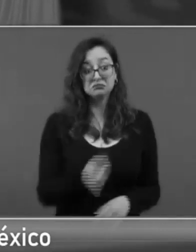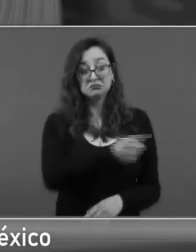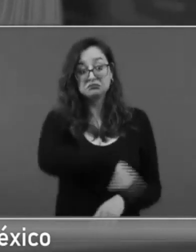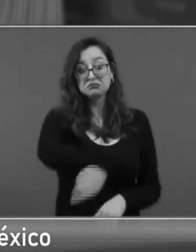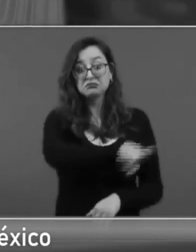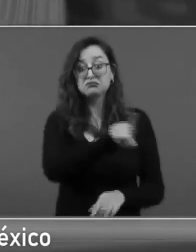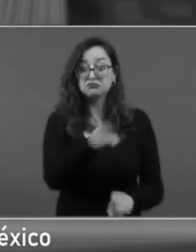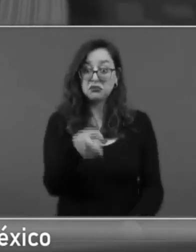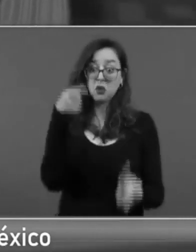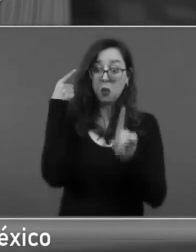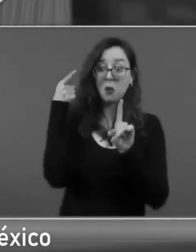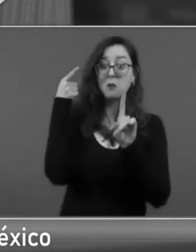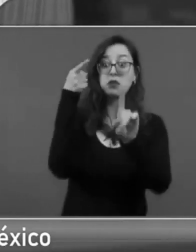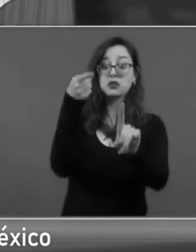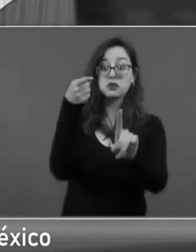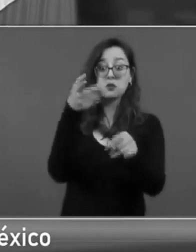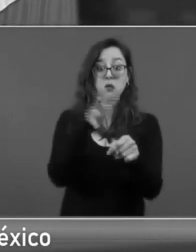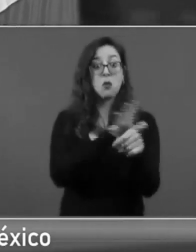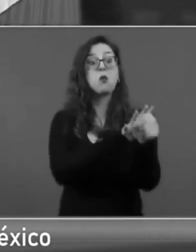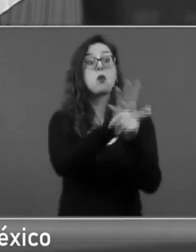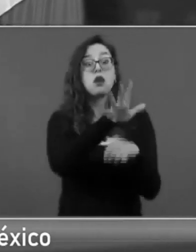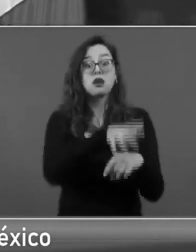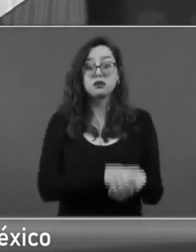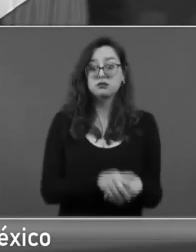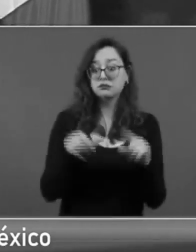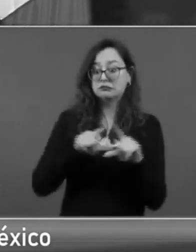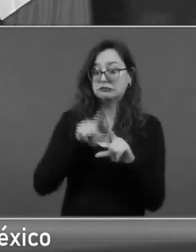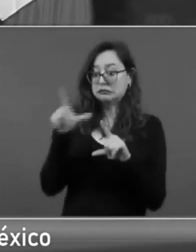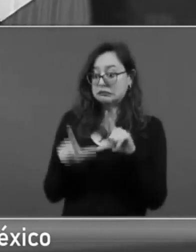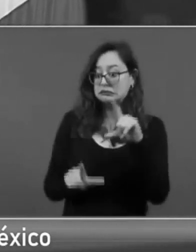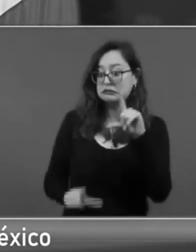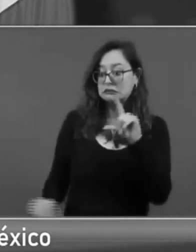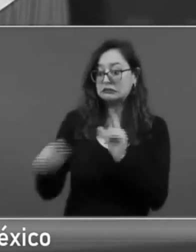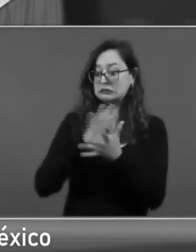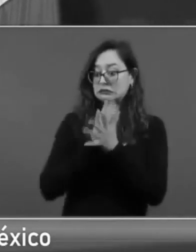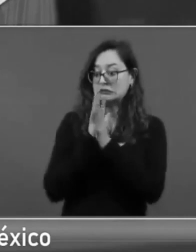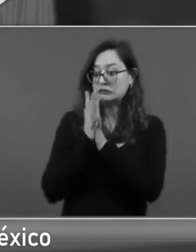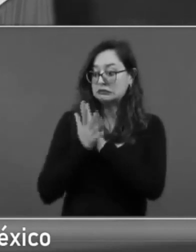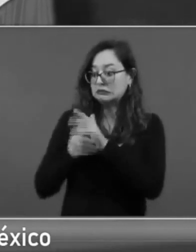negociando detener el proceso de transformación